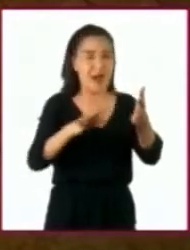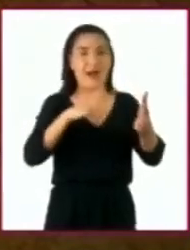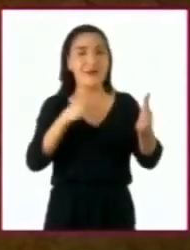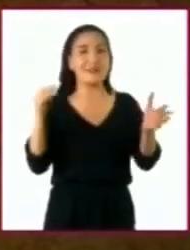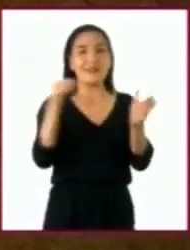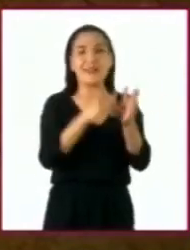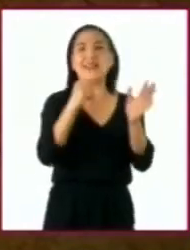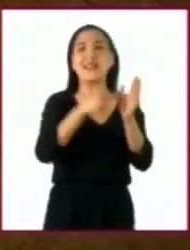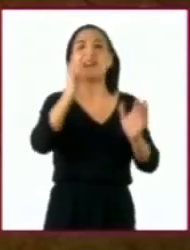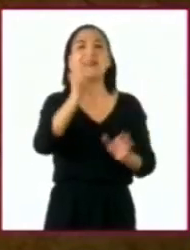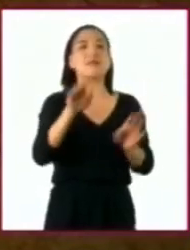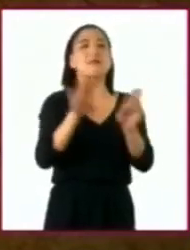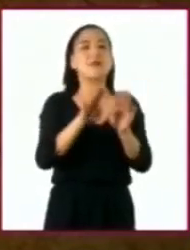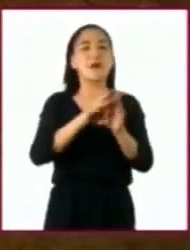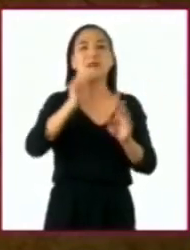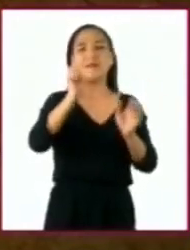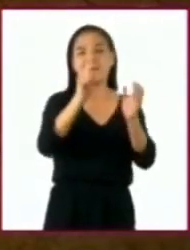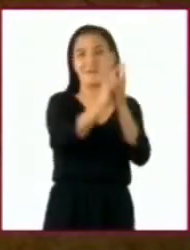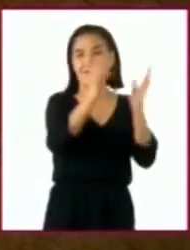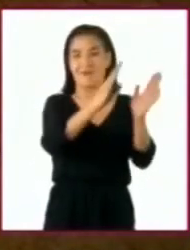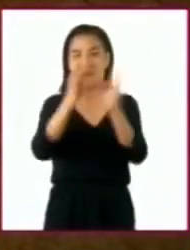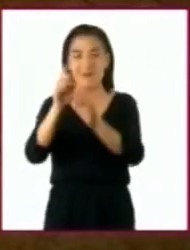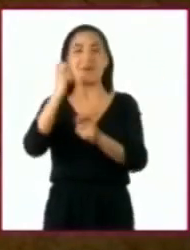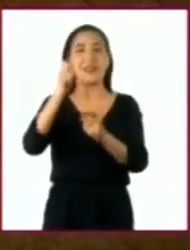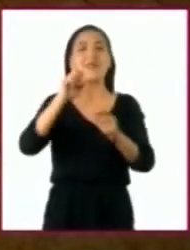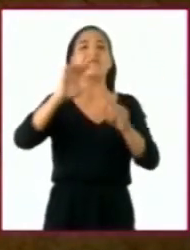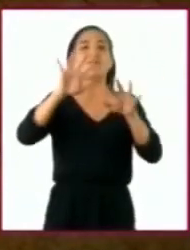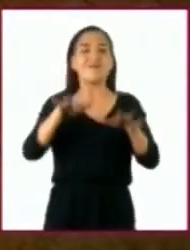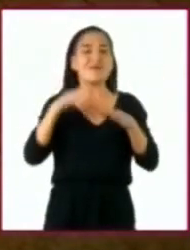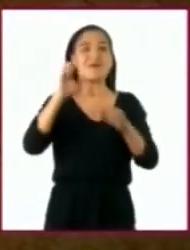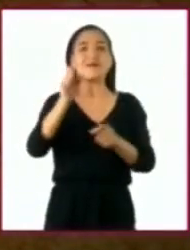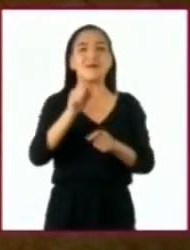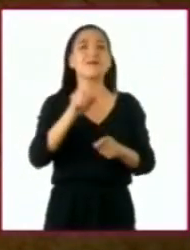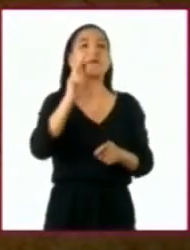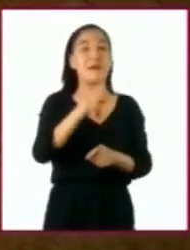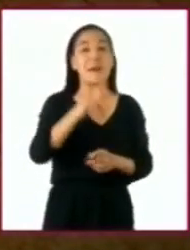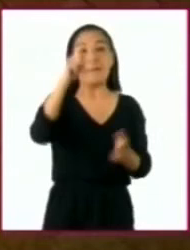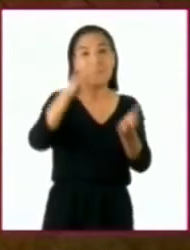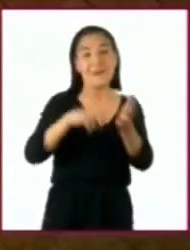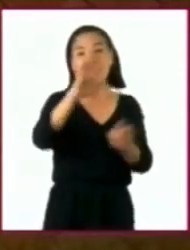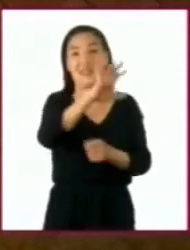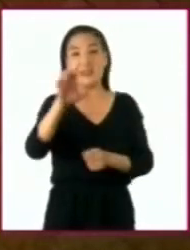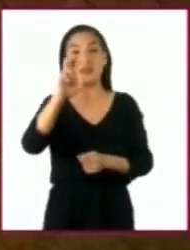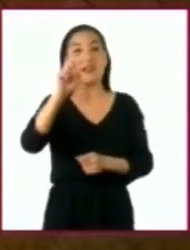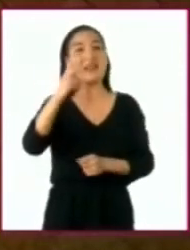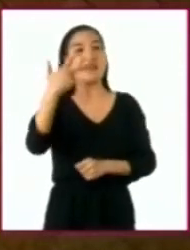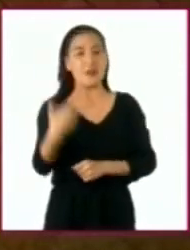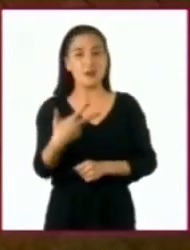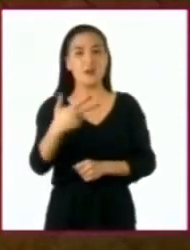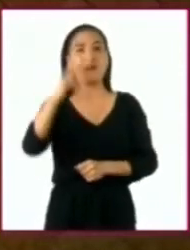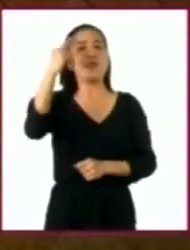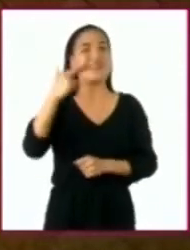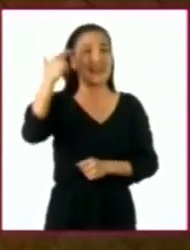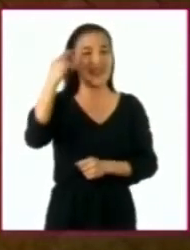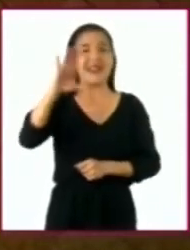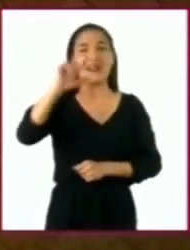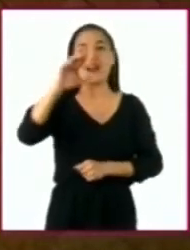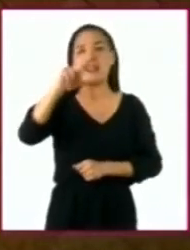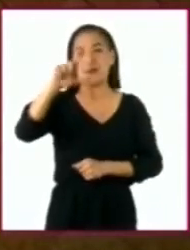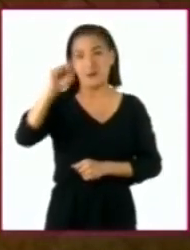las colecciones de la Biblioteca del Congreso, que en 1538 el rey Carlos de